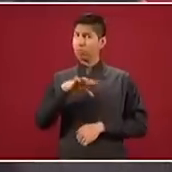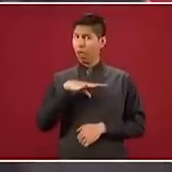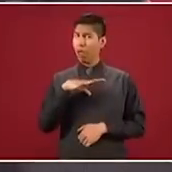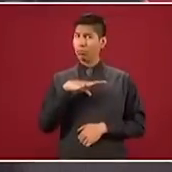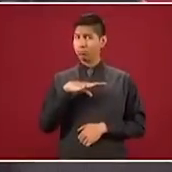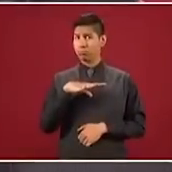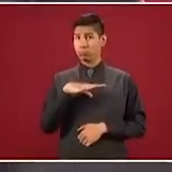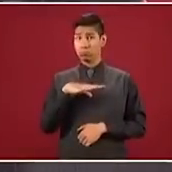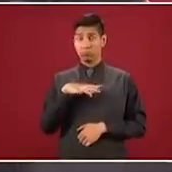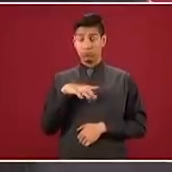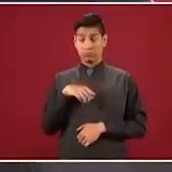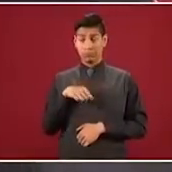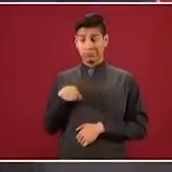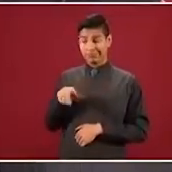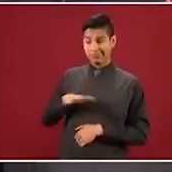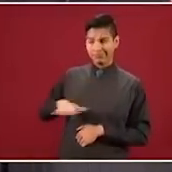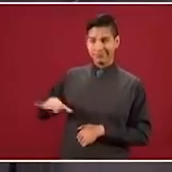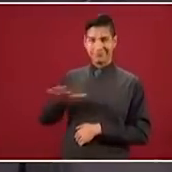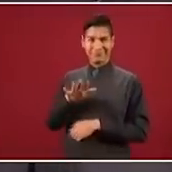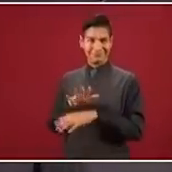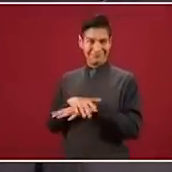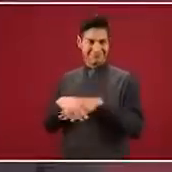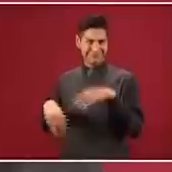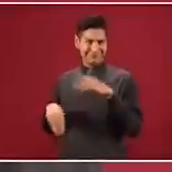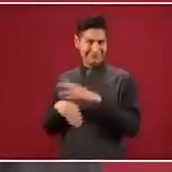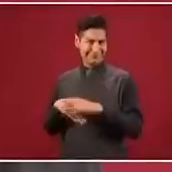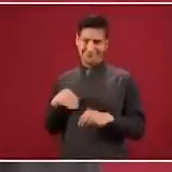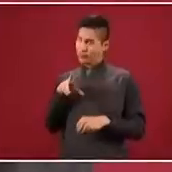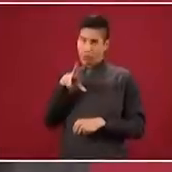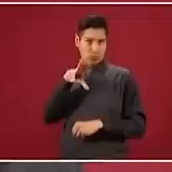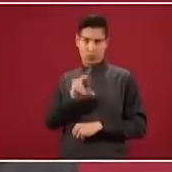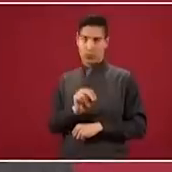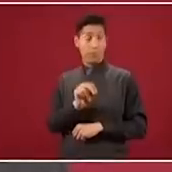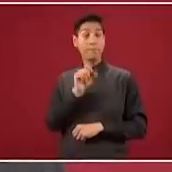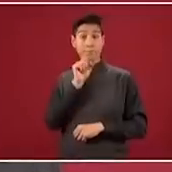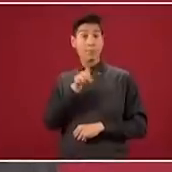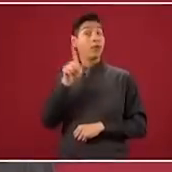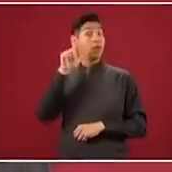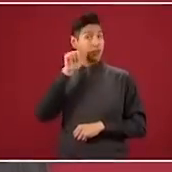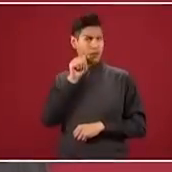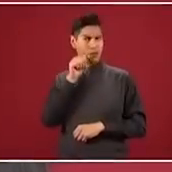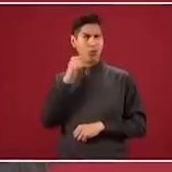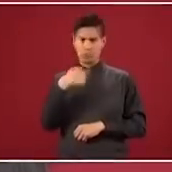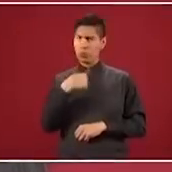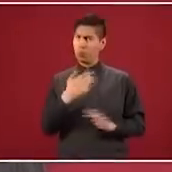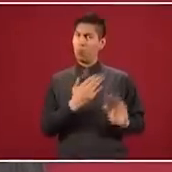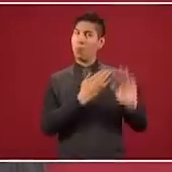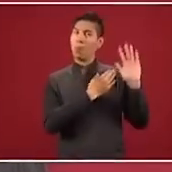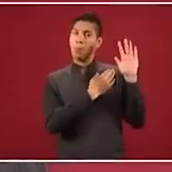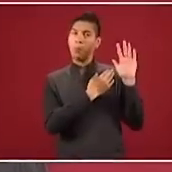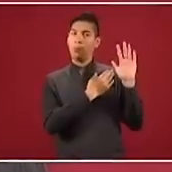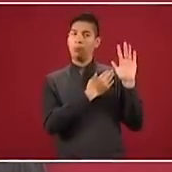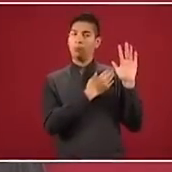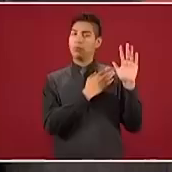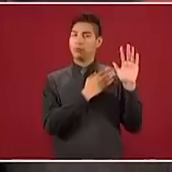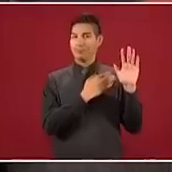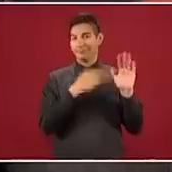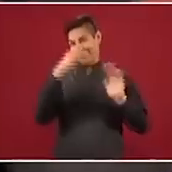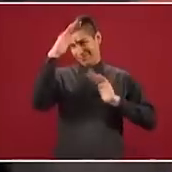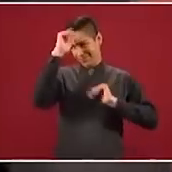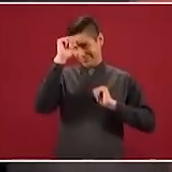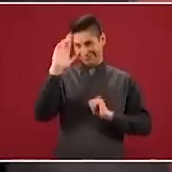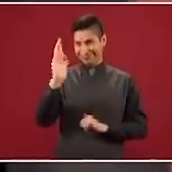Mañana, también les digo, así habíamos quedado, ese fue el acuerdo,